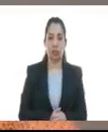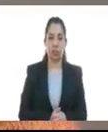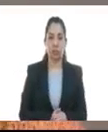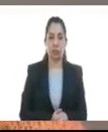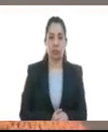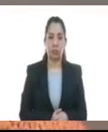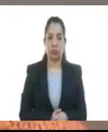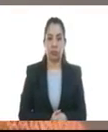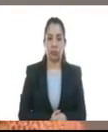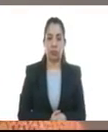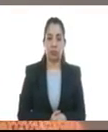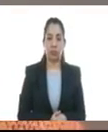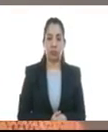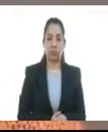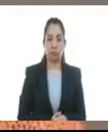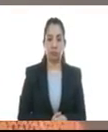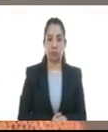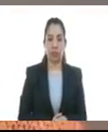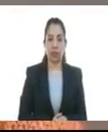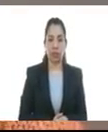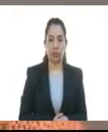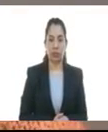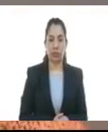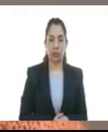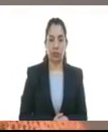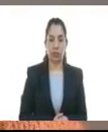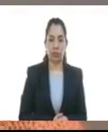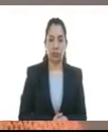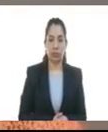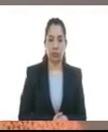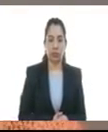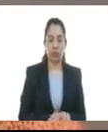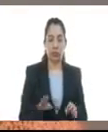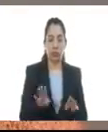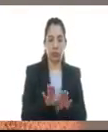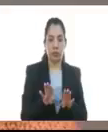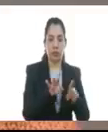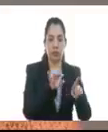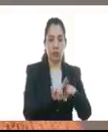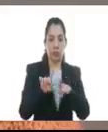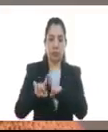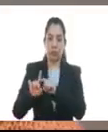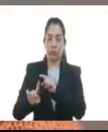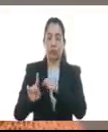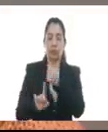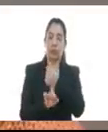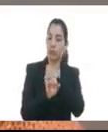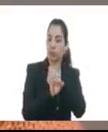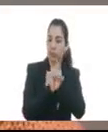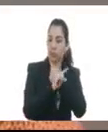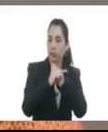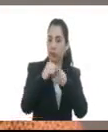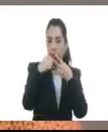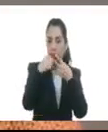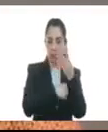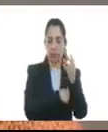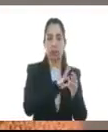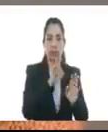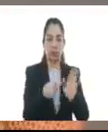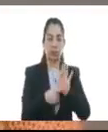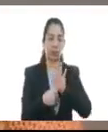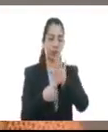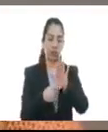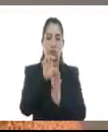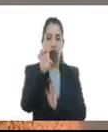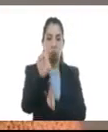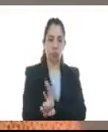pusieron en sus medios problemáticas de las que no se habla. Entre los trabajos que se inscribieron estaban algunos que hablan sobre